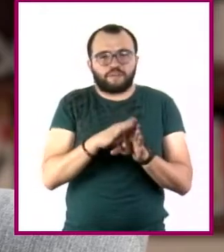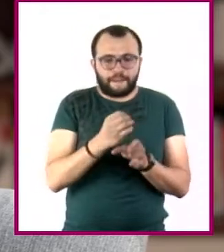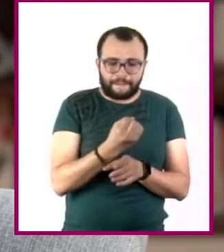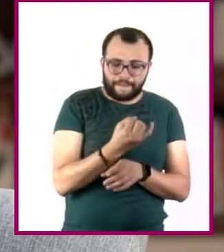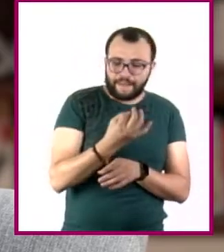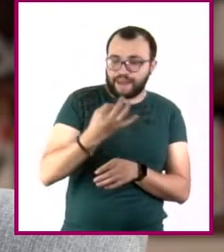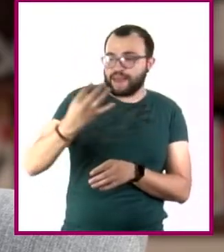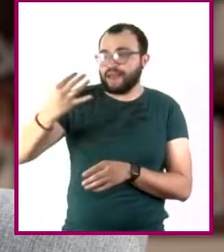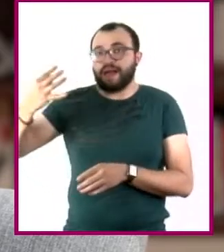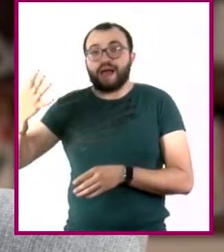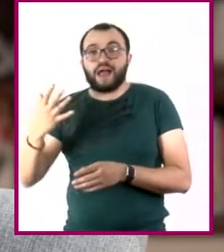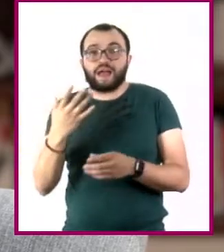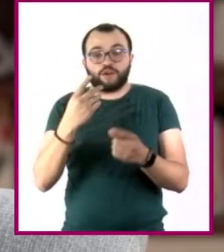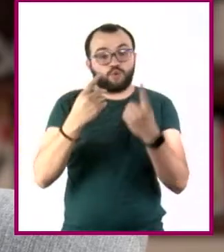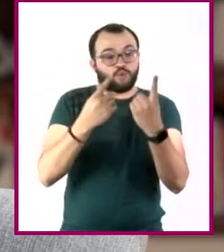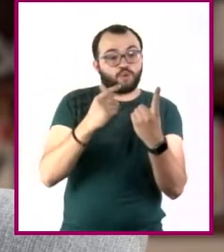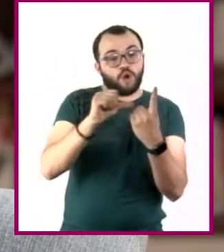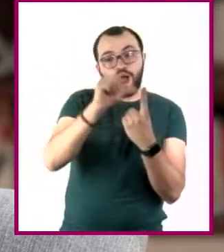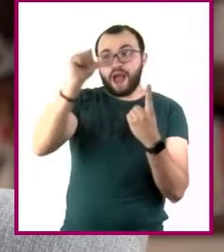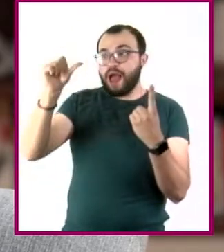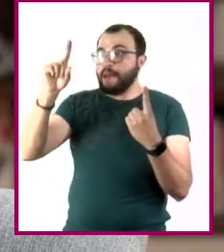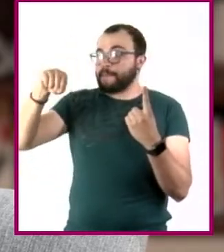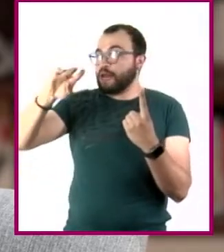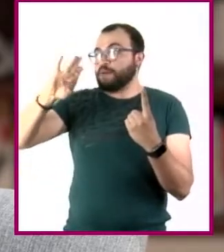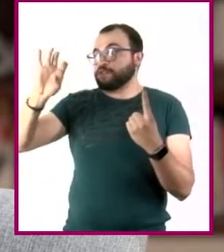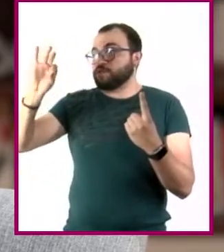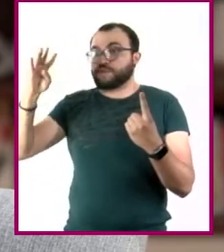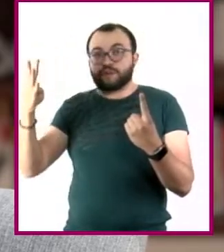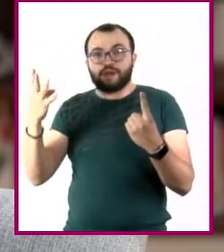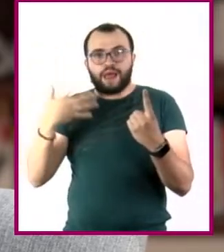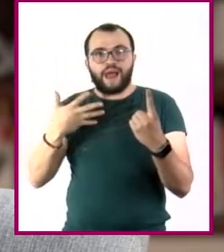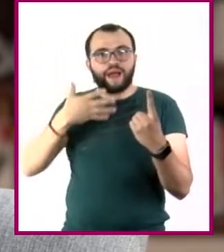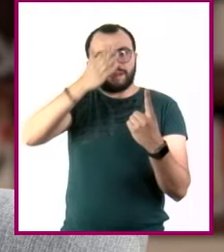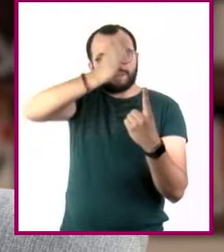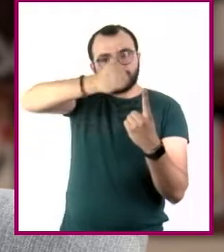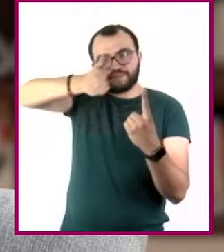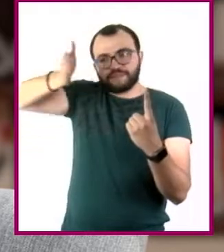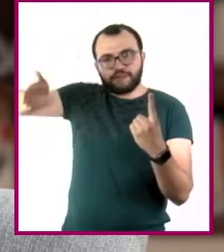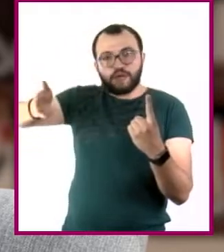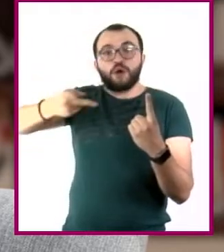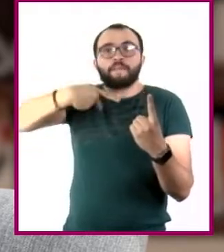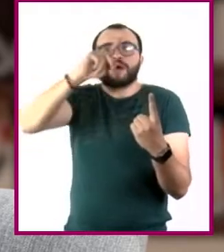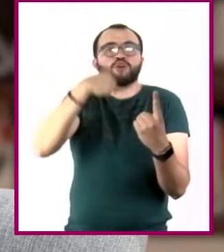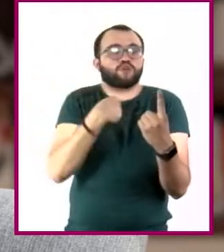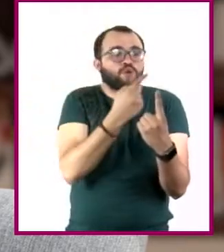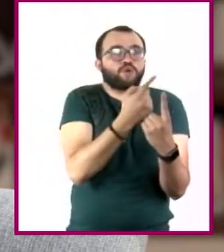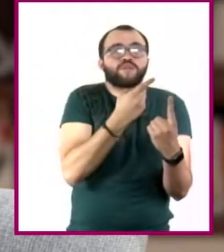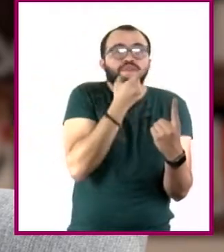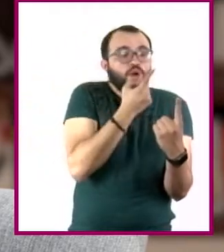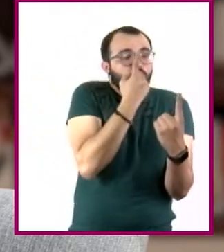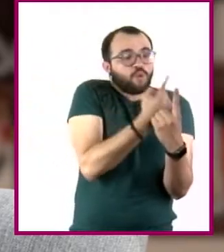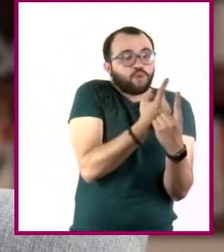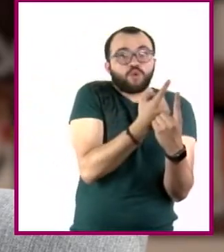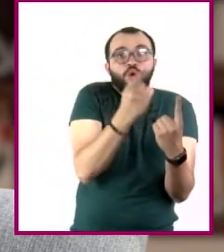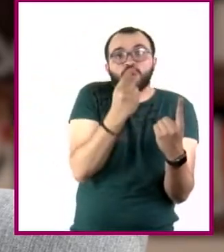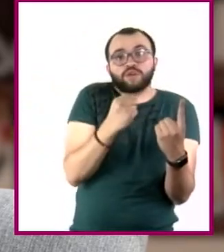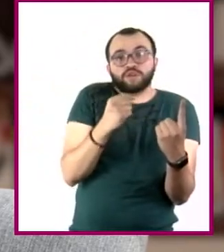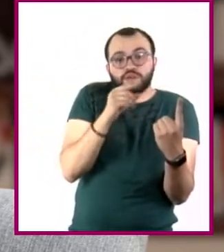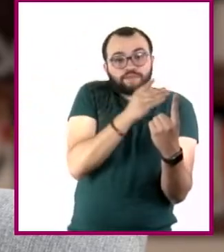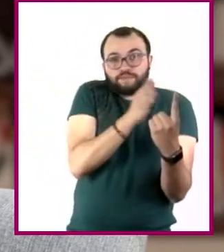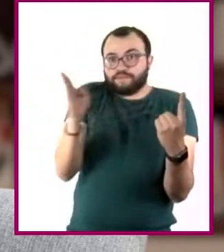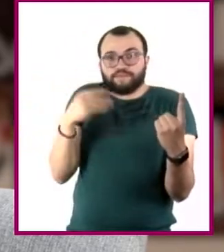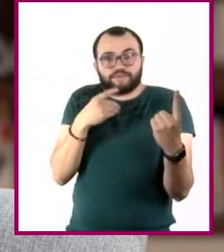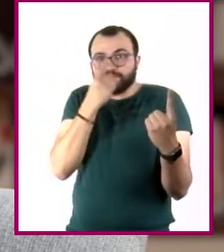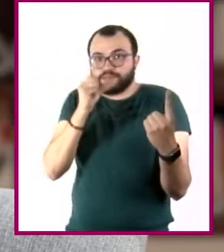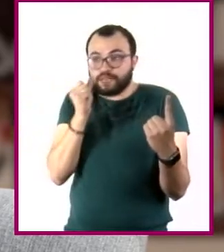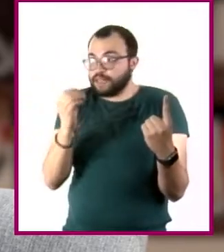que los números que hay en ese intervalo existan. Ahí andan los números bien contentos siendo números, aunque no los percibas ni los cuentes, ni los